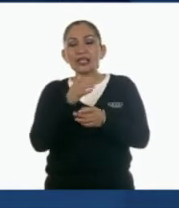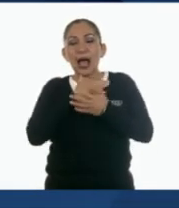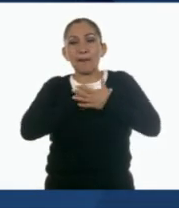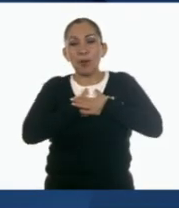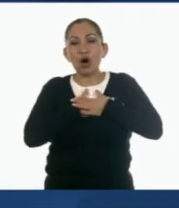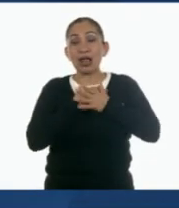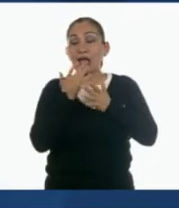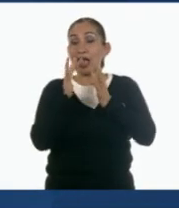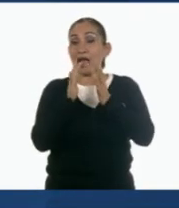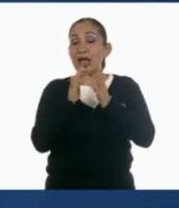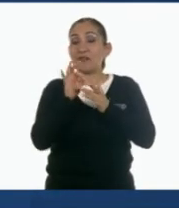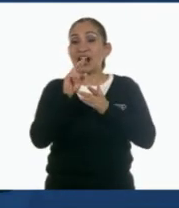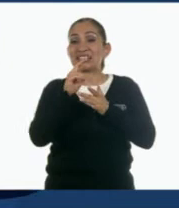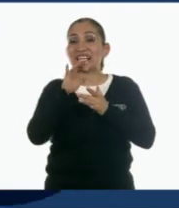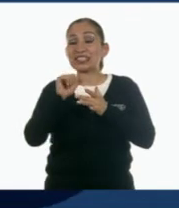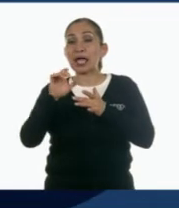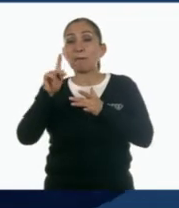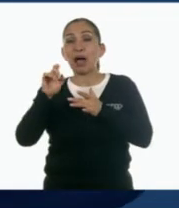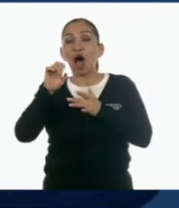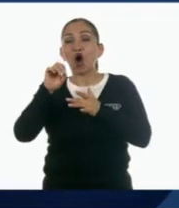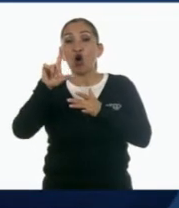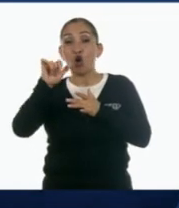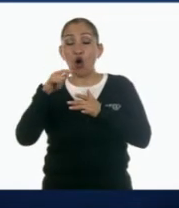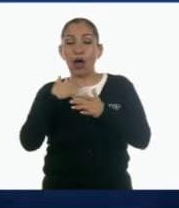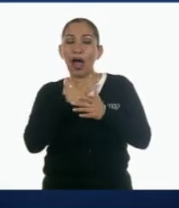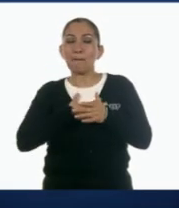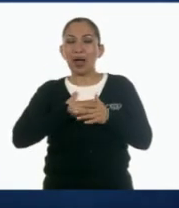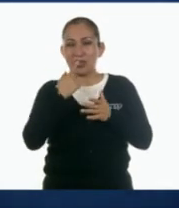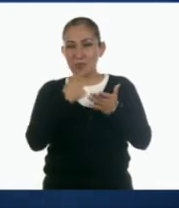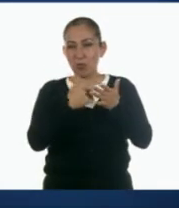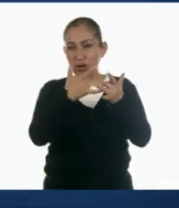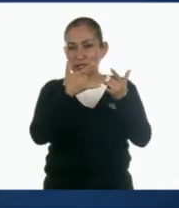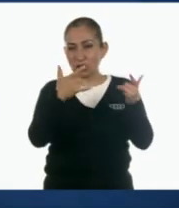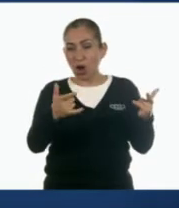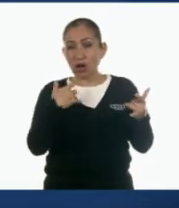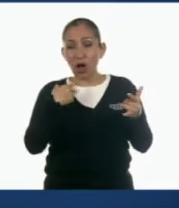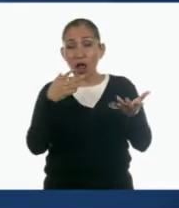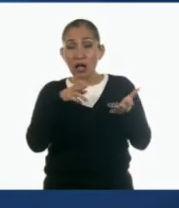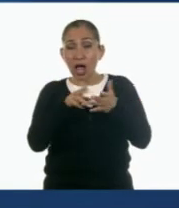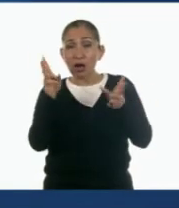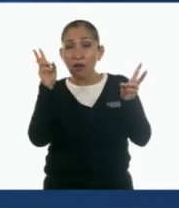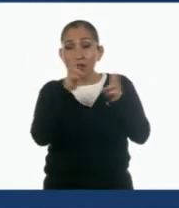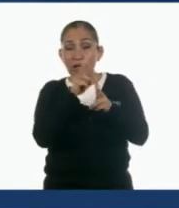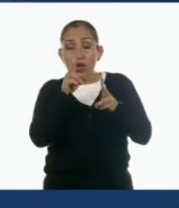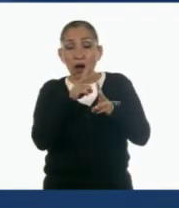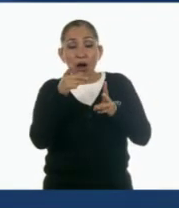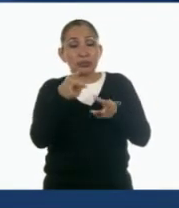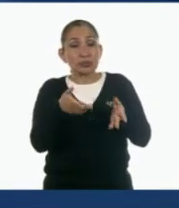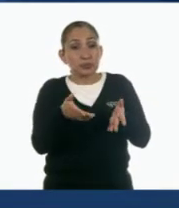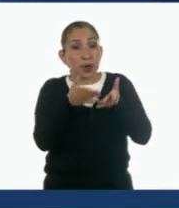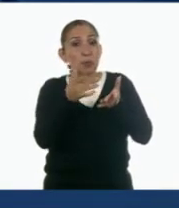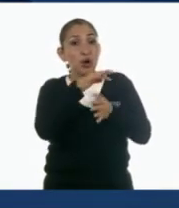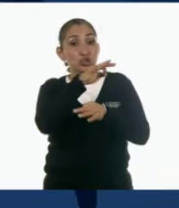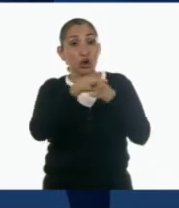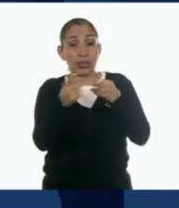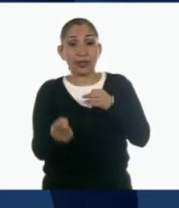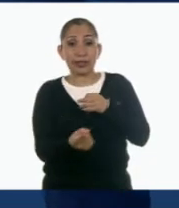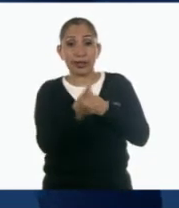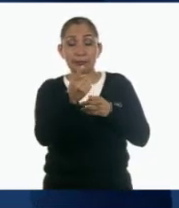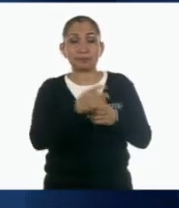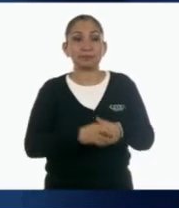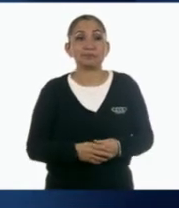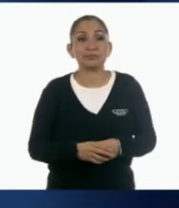en Francesca y Paolo, los amantes que en un negro viento impulsaban sin descanso por toda la